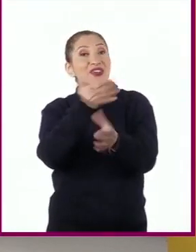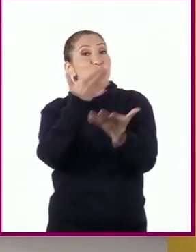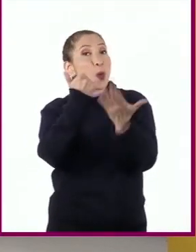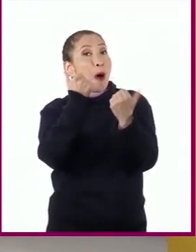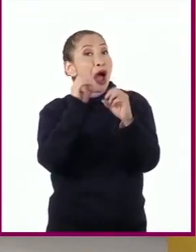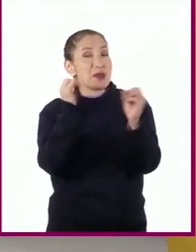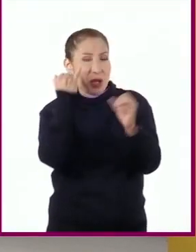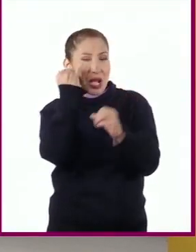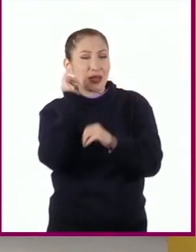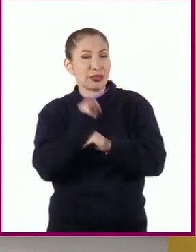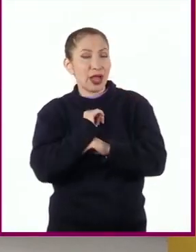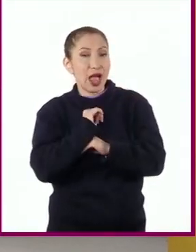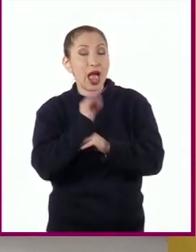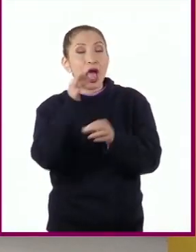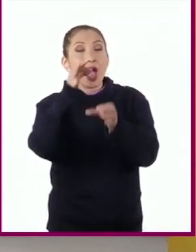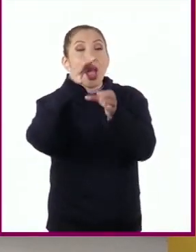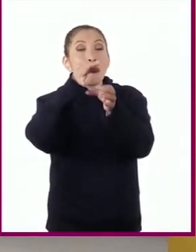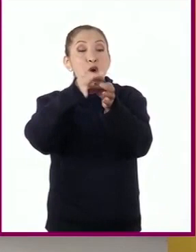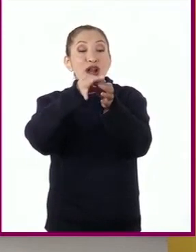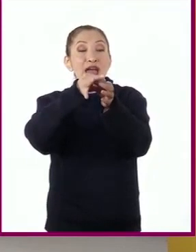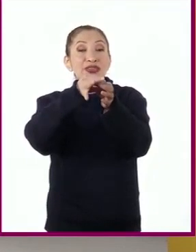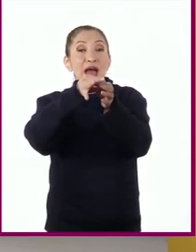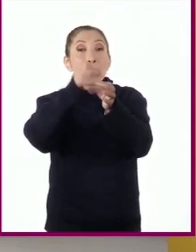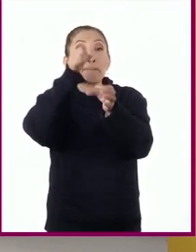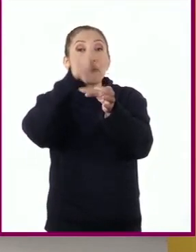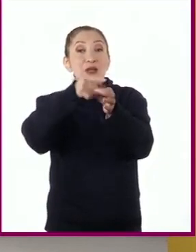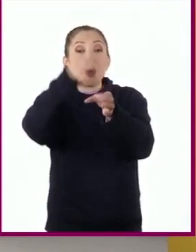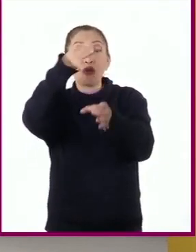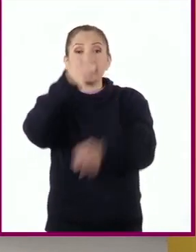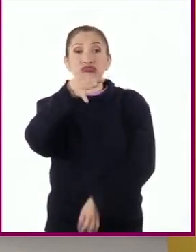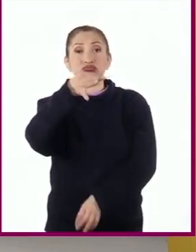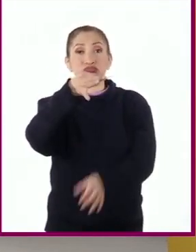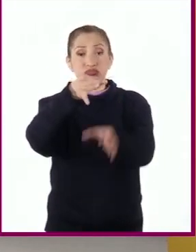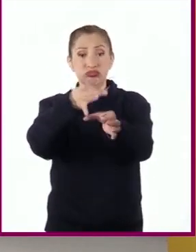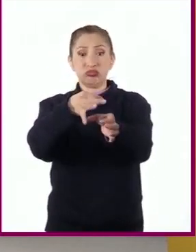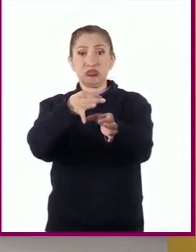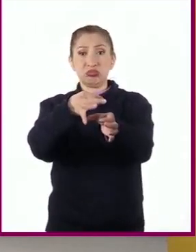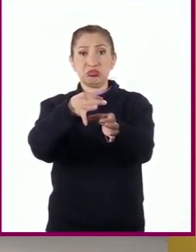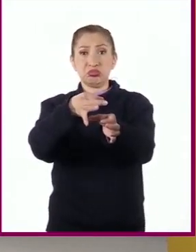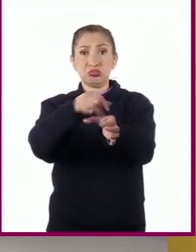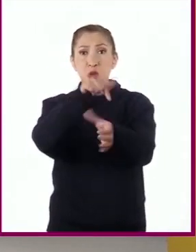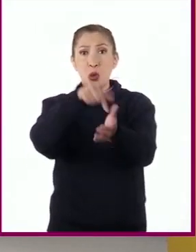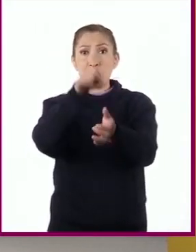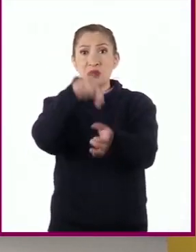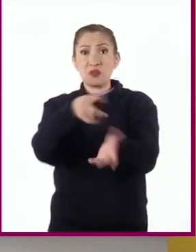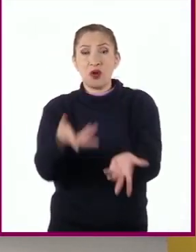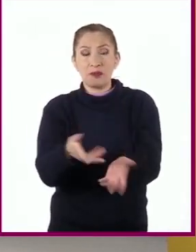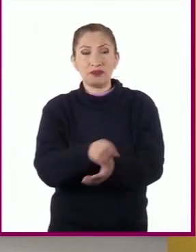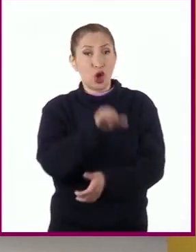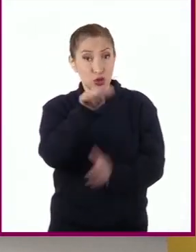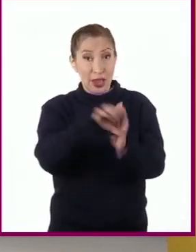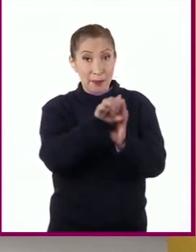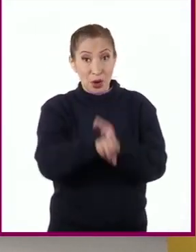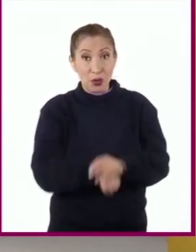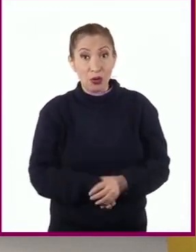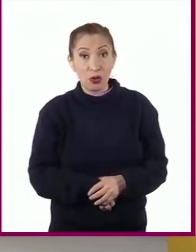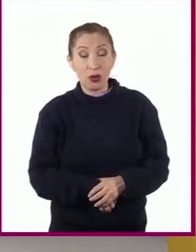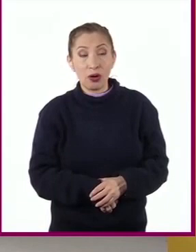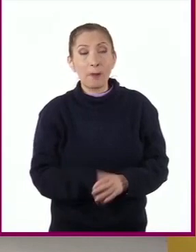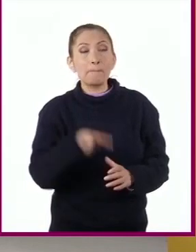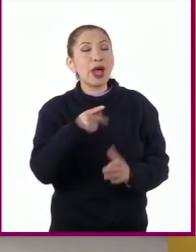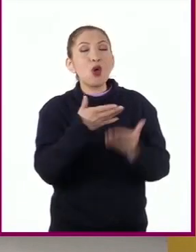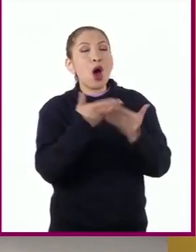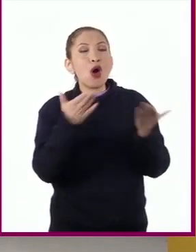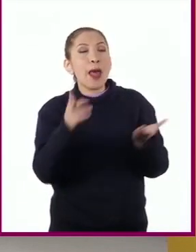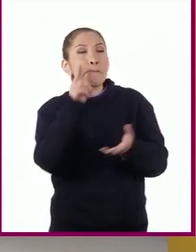estuviera presente, la moneda se quedaría en el mismo lugar. ¿Podemos ver otro ejemplo, maestra? Pero